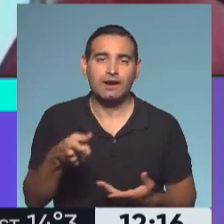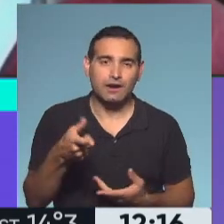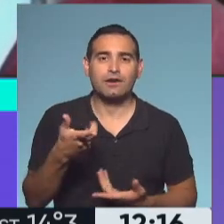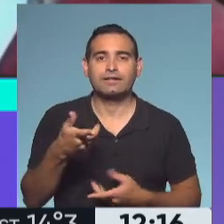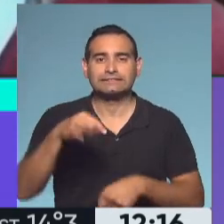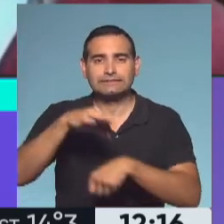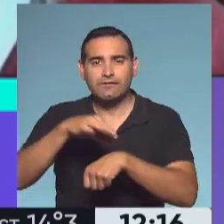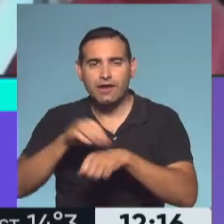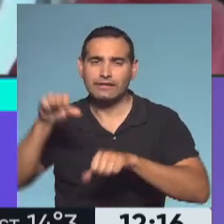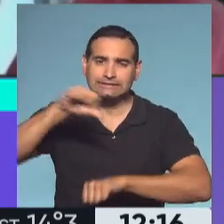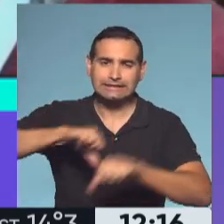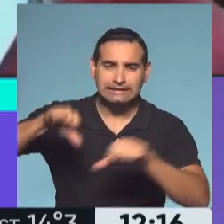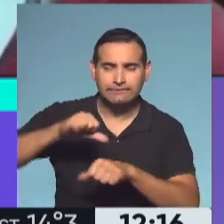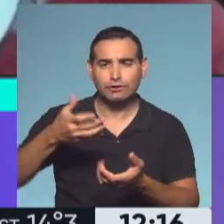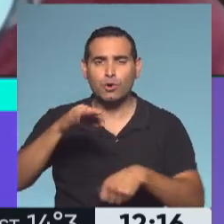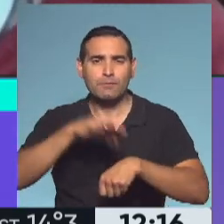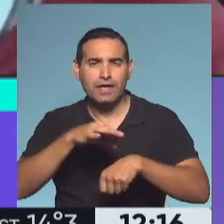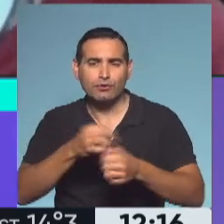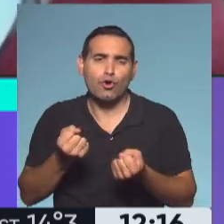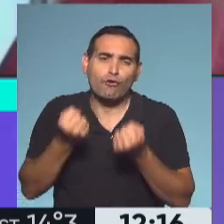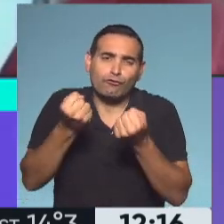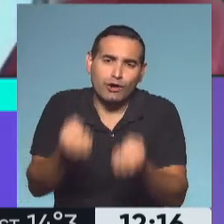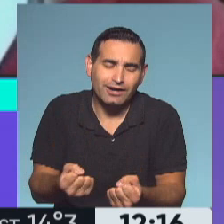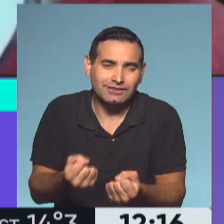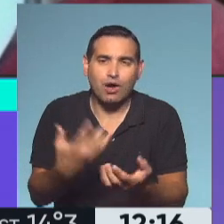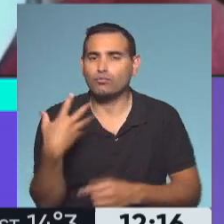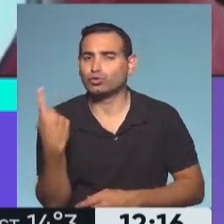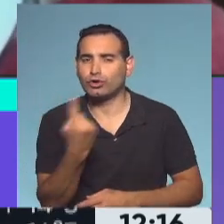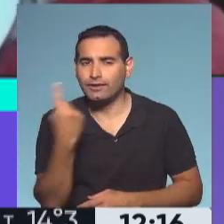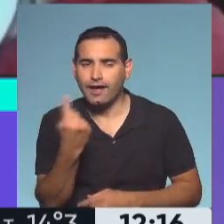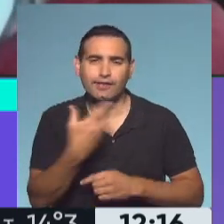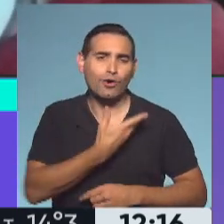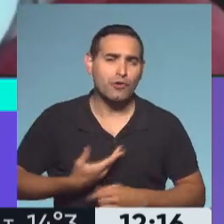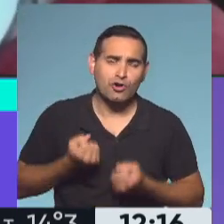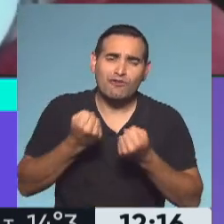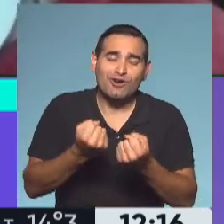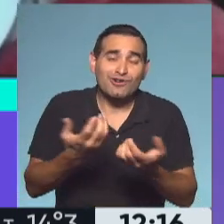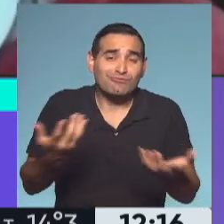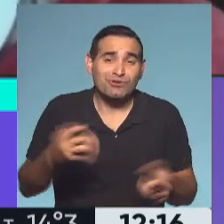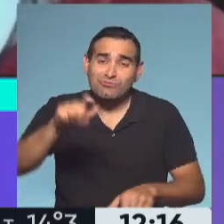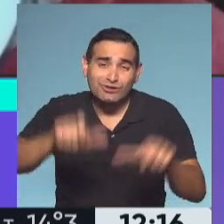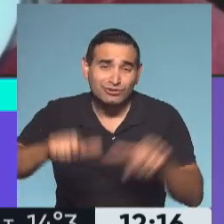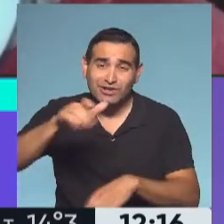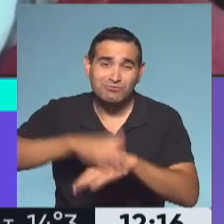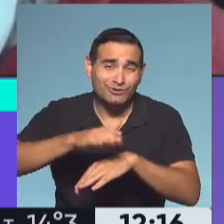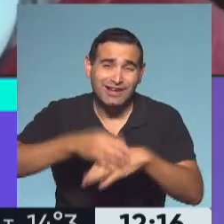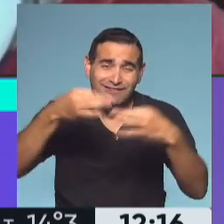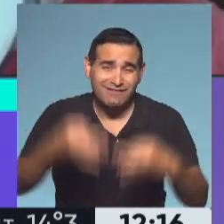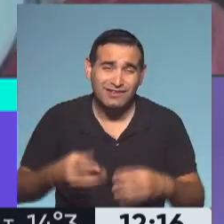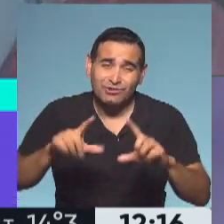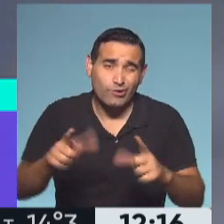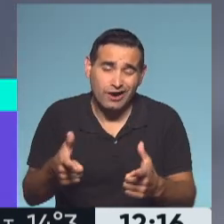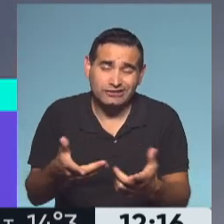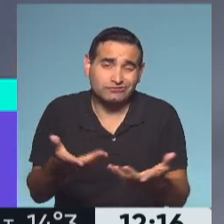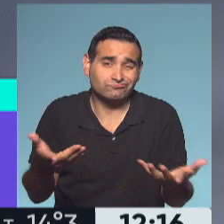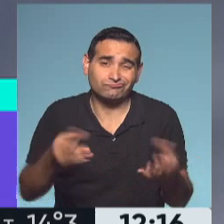comunidad científica, el personal de salud y las autoridades del gobierno, si no hay responsabilidad y un poco de solidaridad